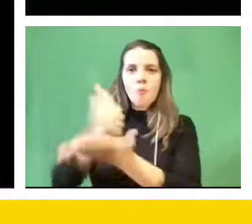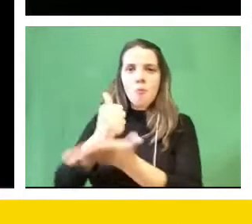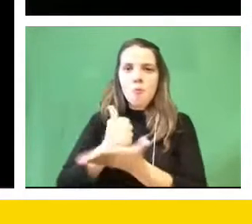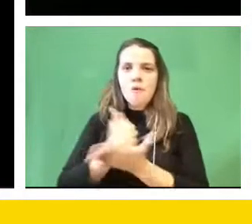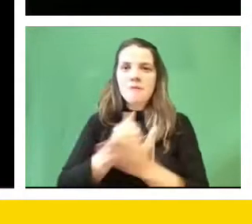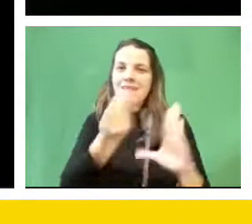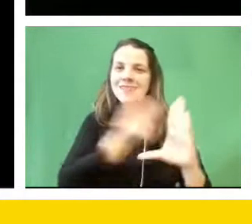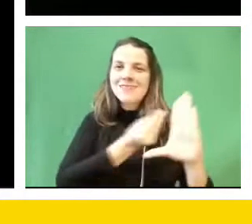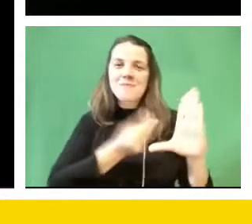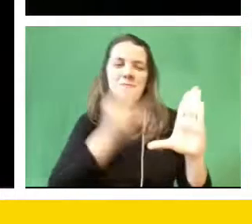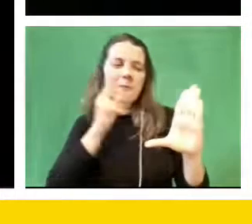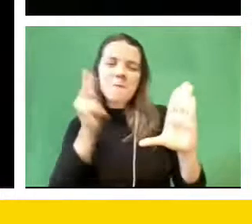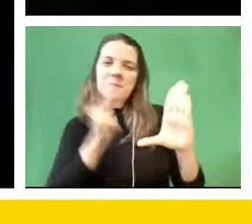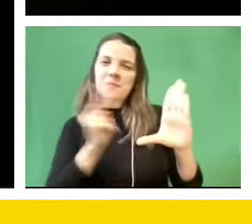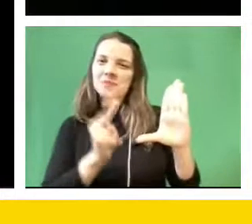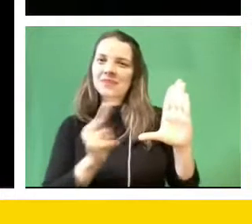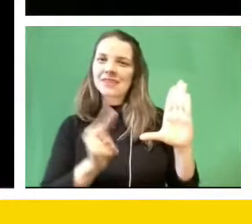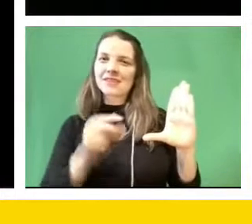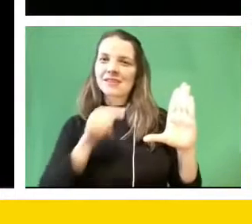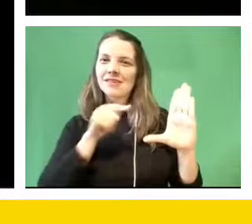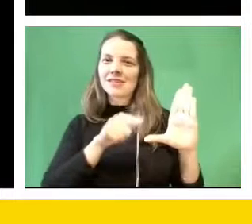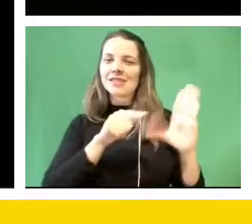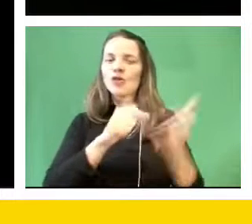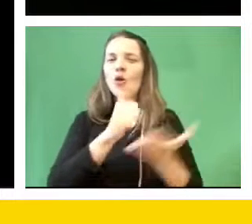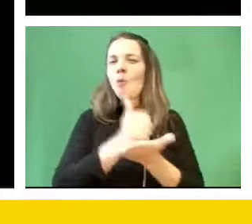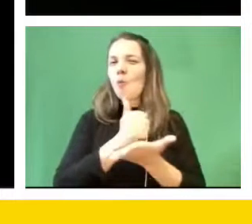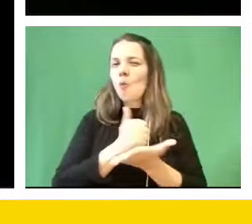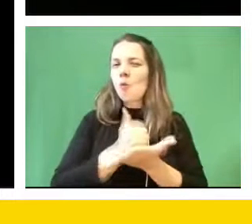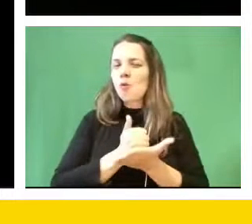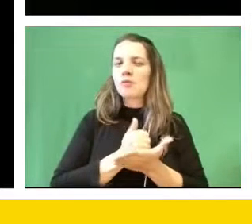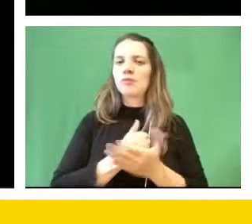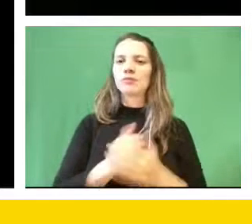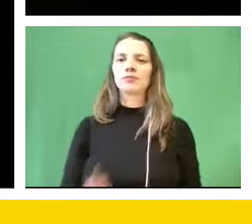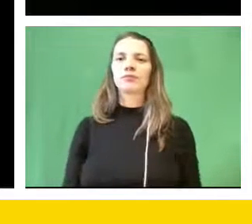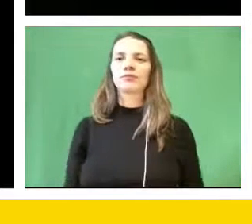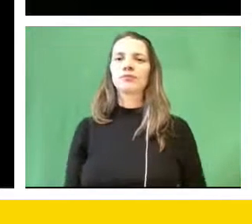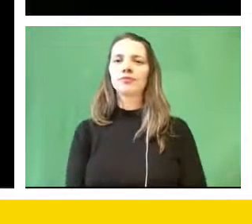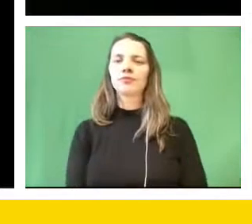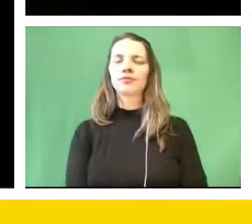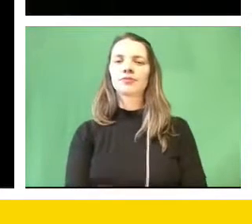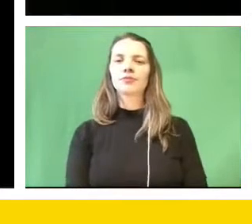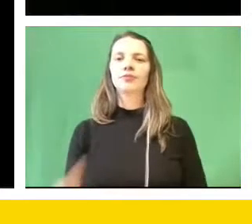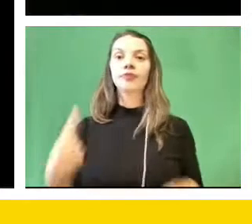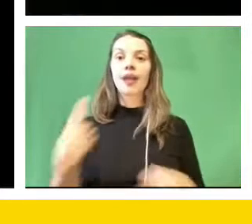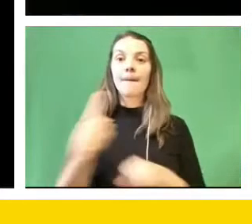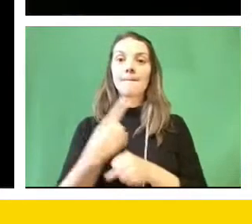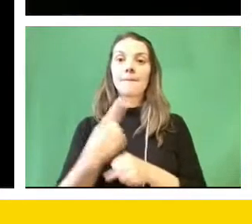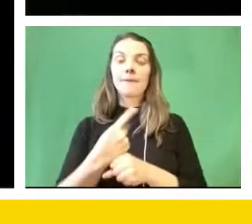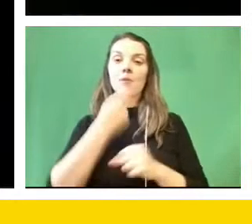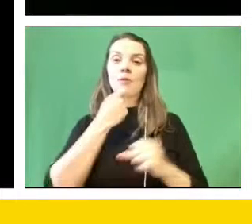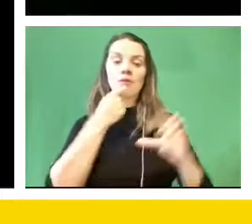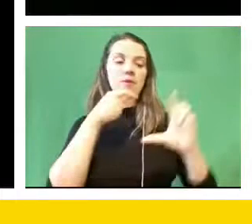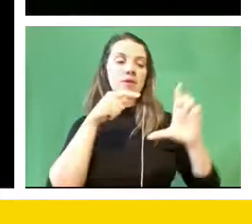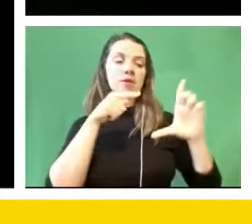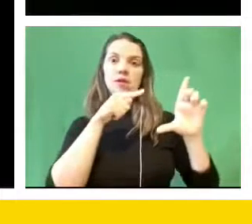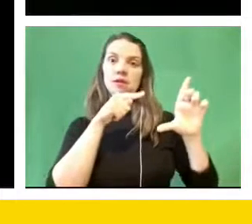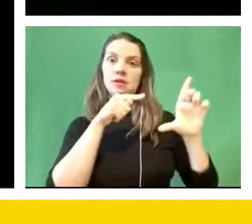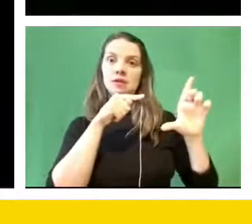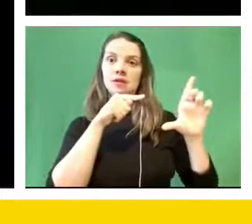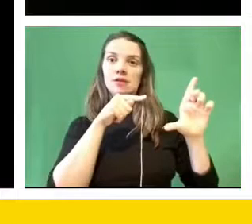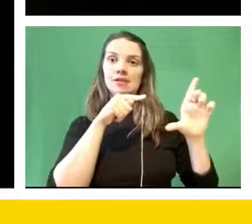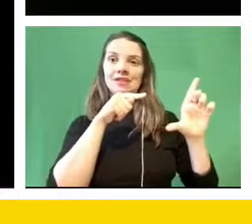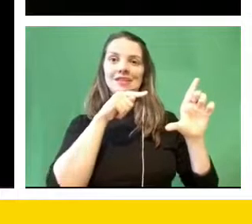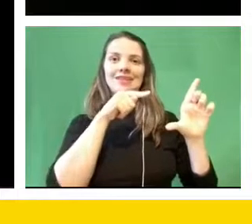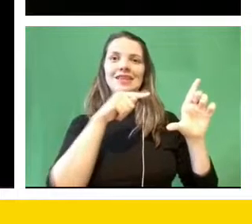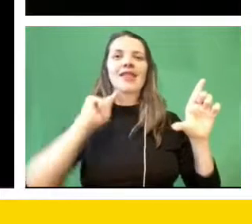a la aplicación de estos conceptos. El primer paso fue hacer la transducción de los 13